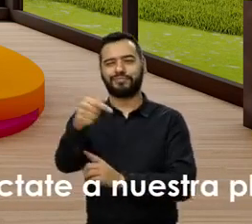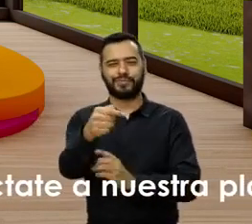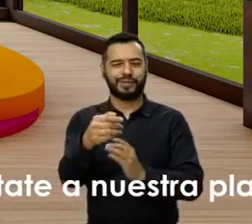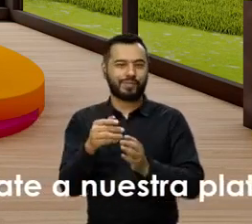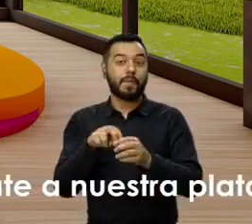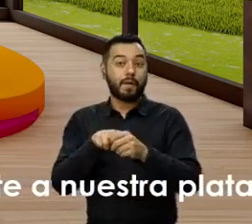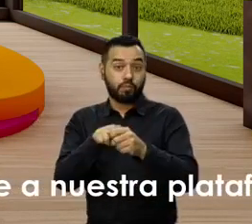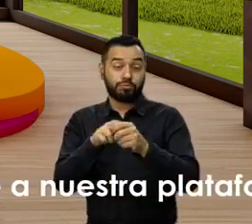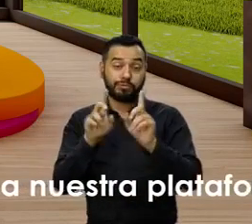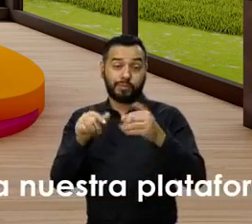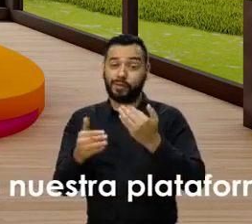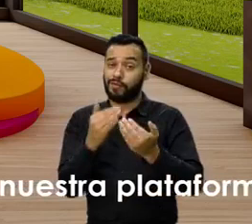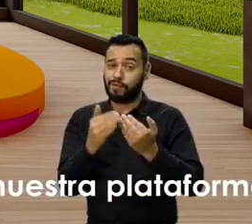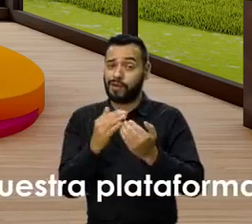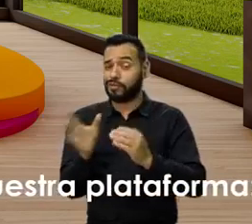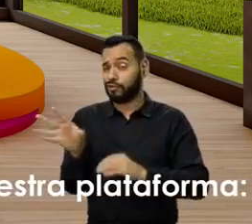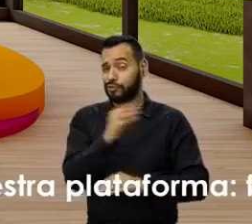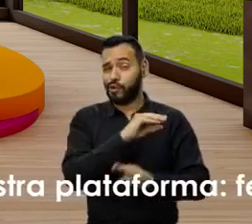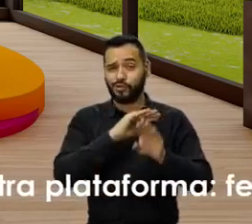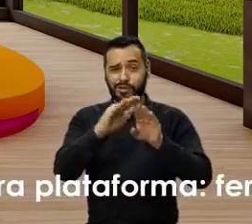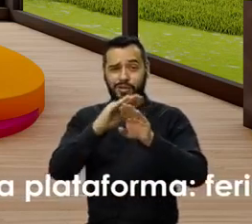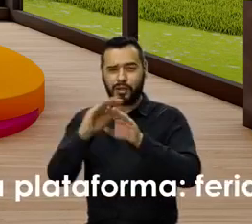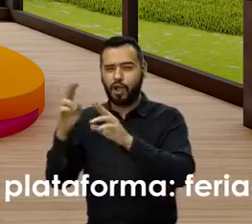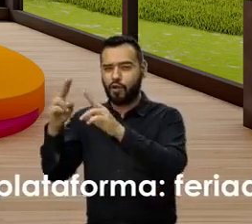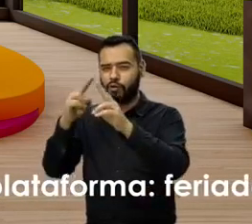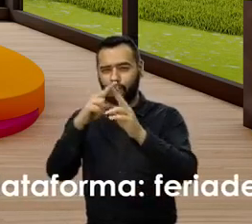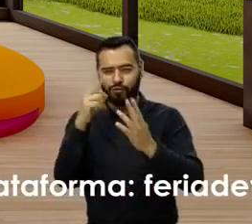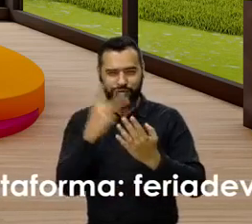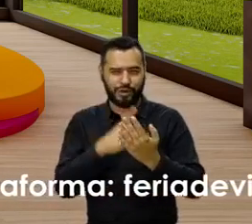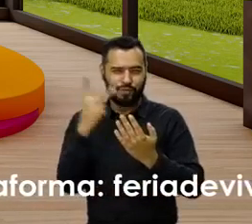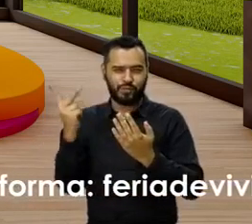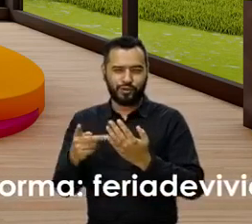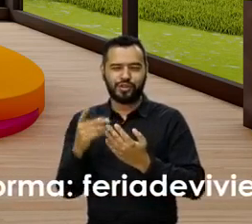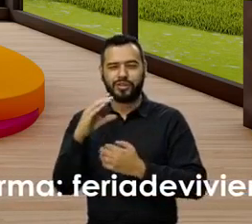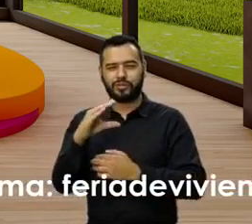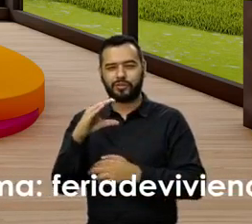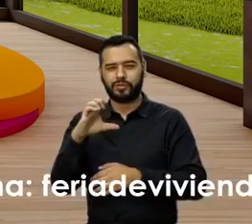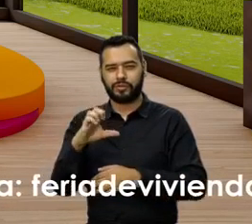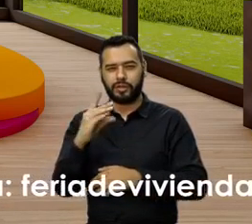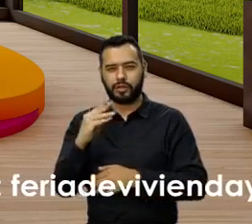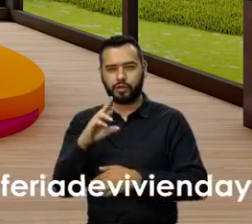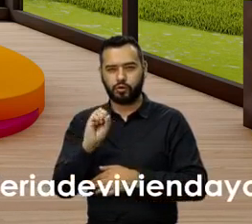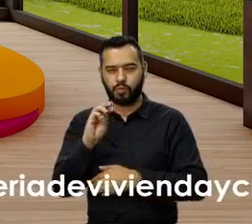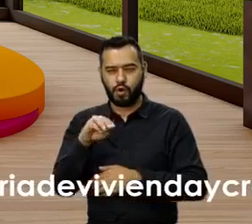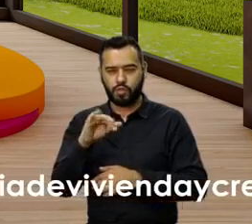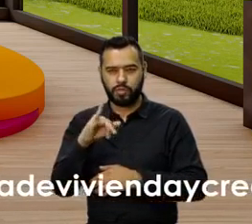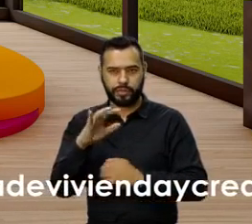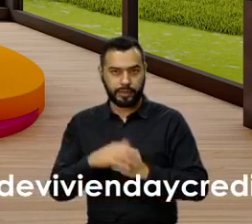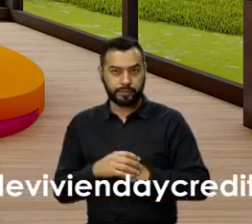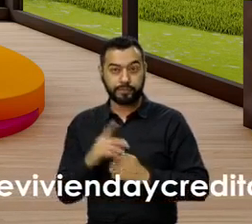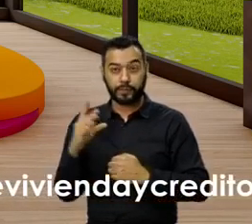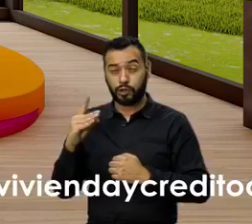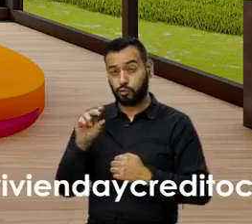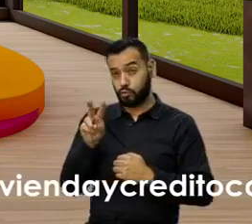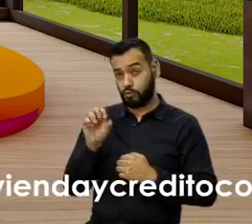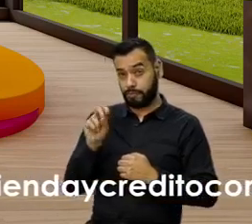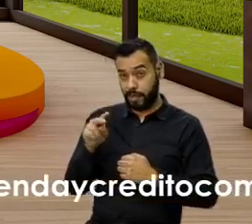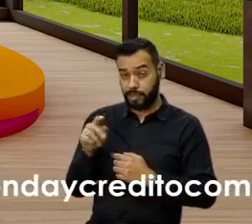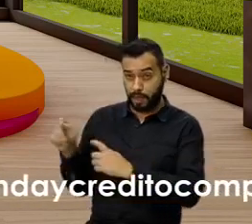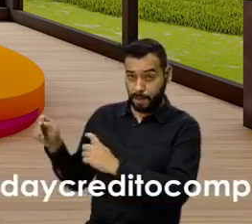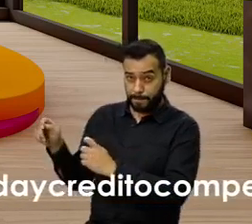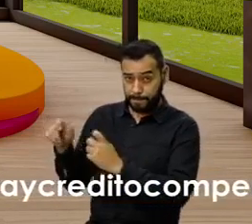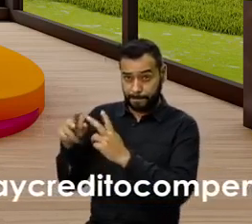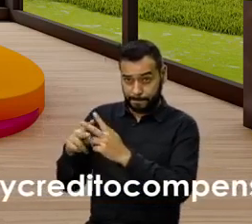muy fácil así que bueno todos también invita decimos a conocer este proyecto de cedro monte duván camilo galindo nos pregunta aceptan